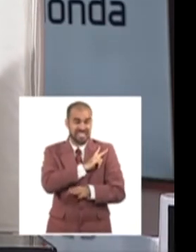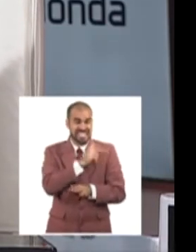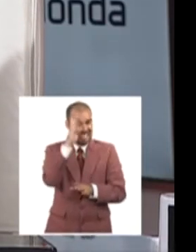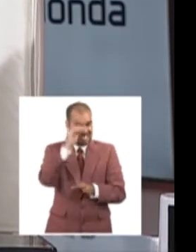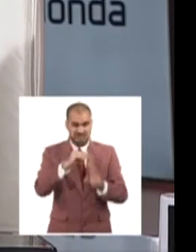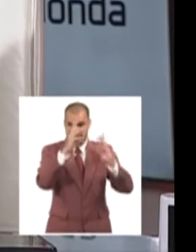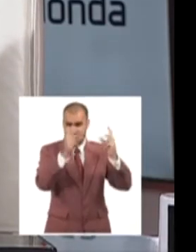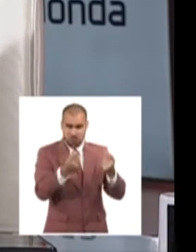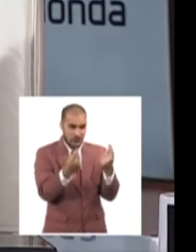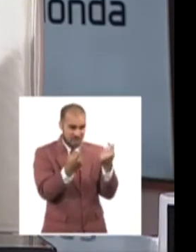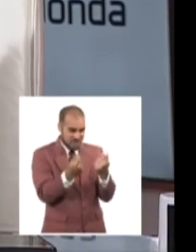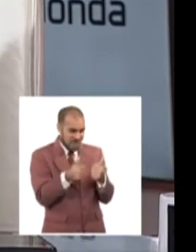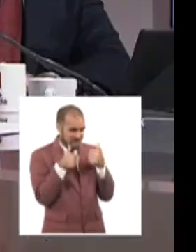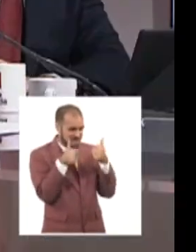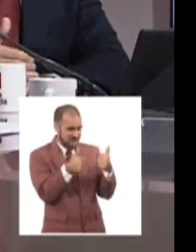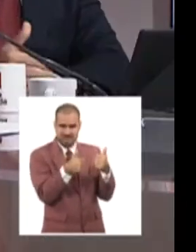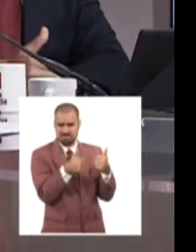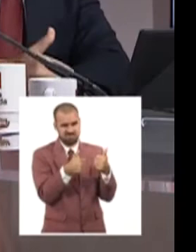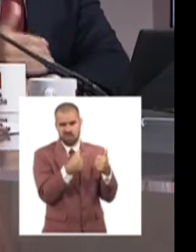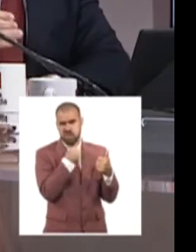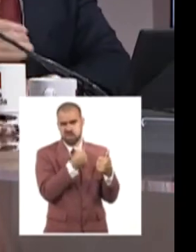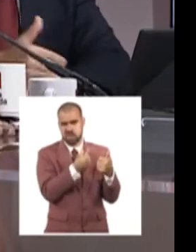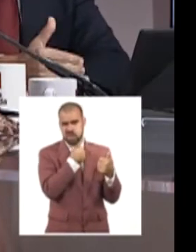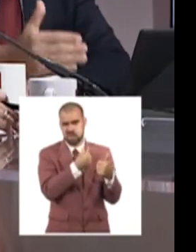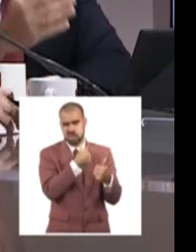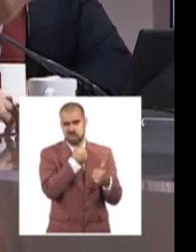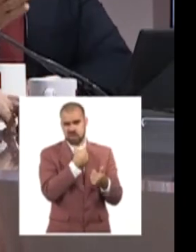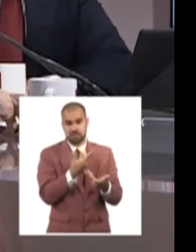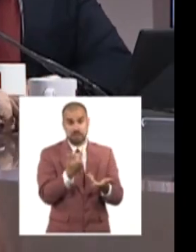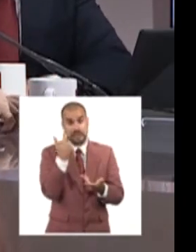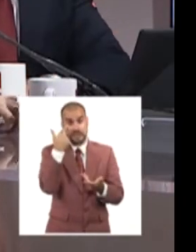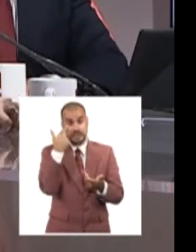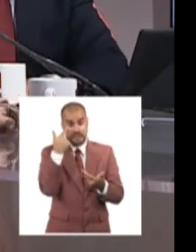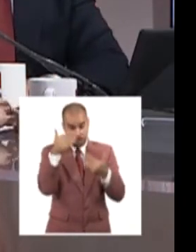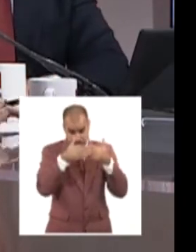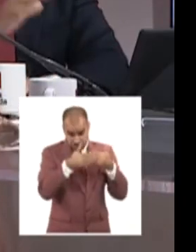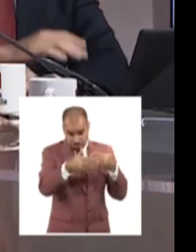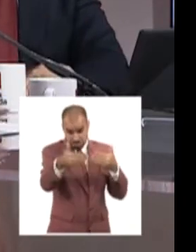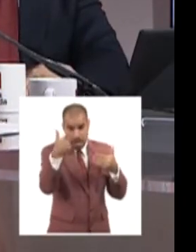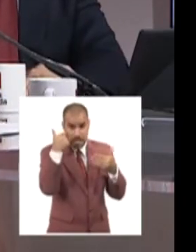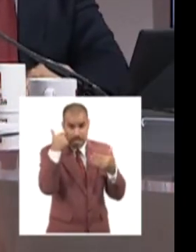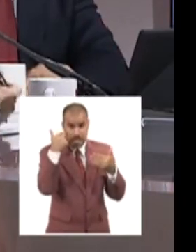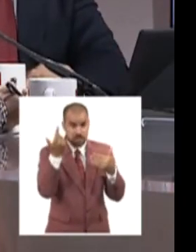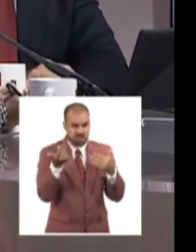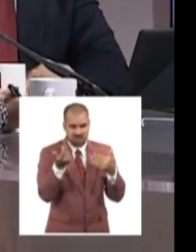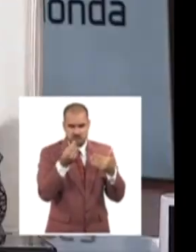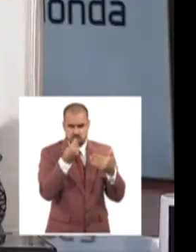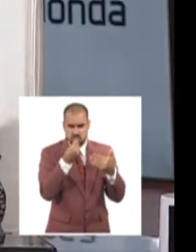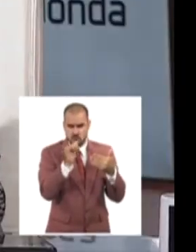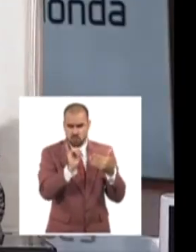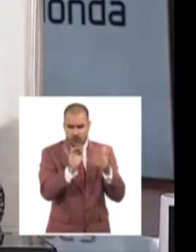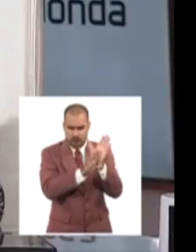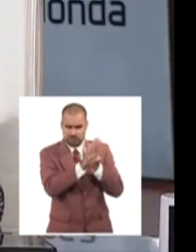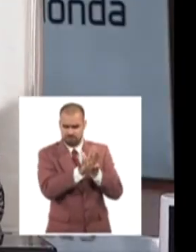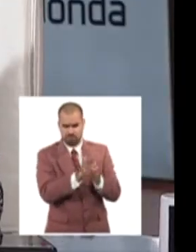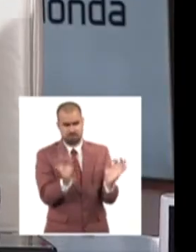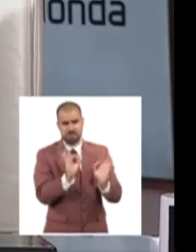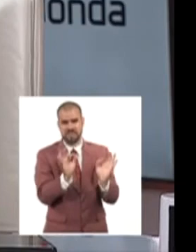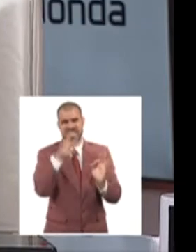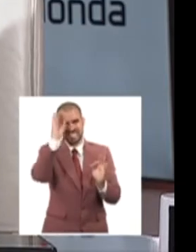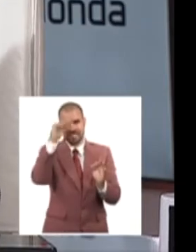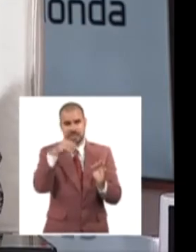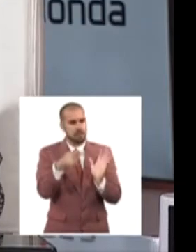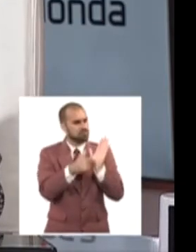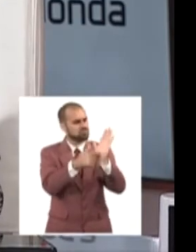y en lo social y que no hay una perspectiva por a muy corto plazo este año sí que pueda poco ha presentado un plan de